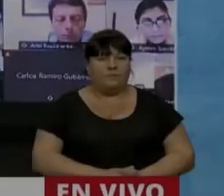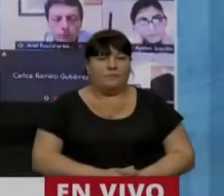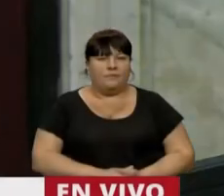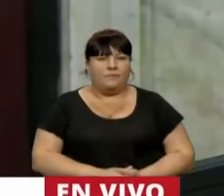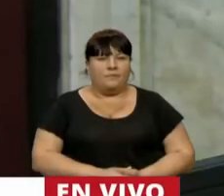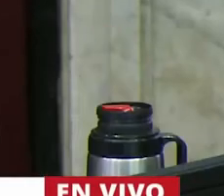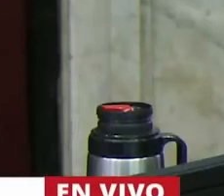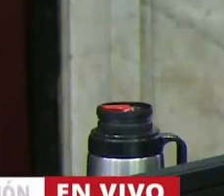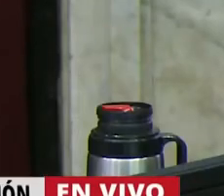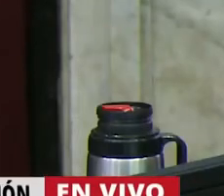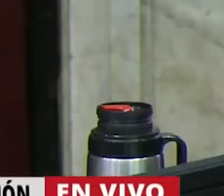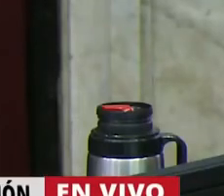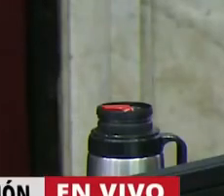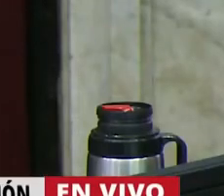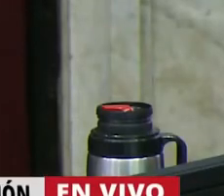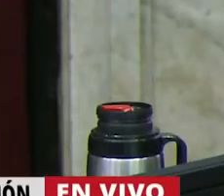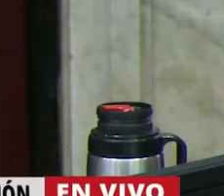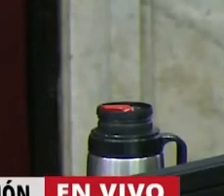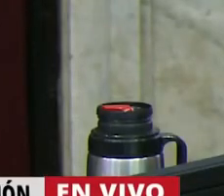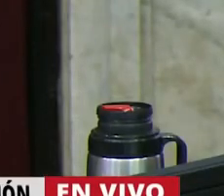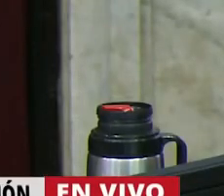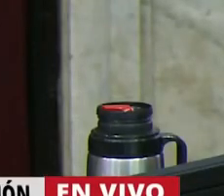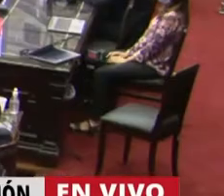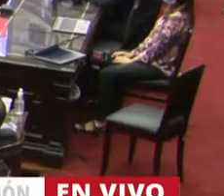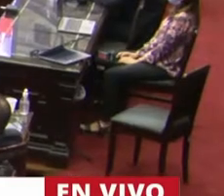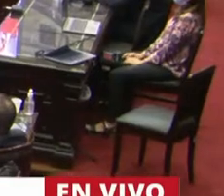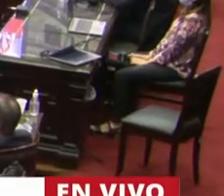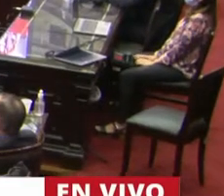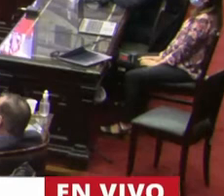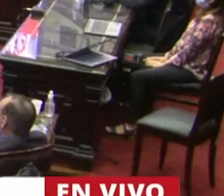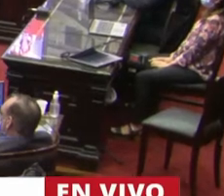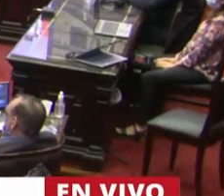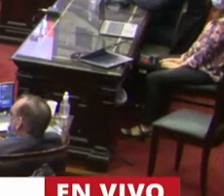En uso de la palabra la diputada Dolores Martínez.